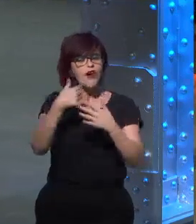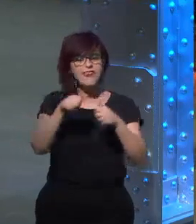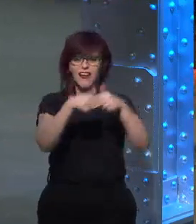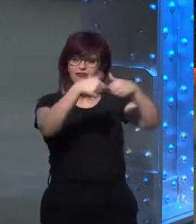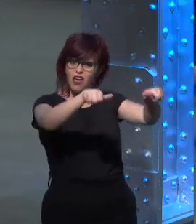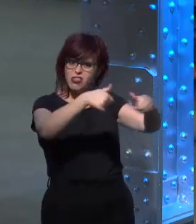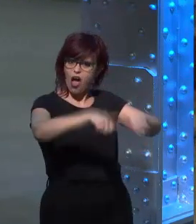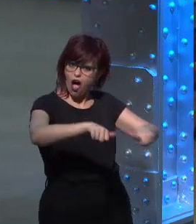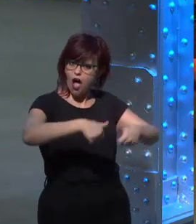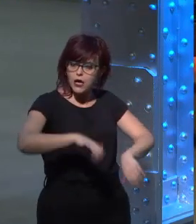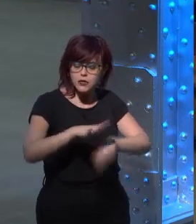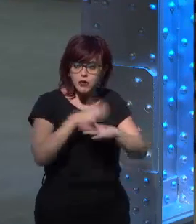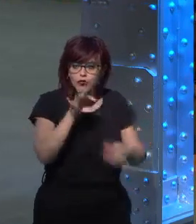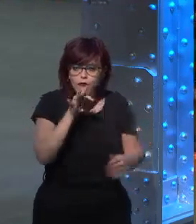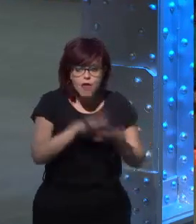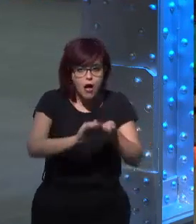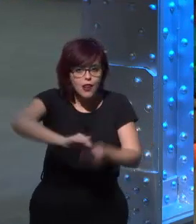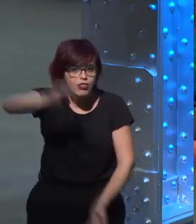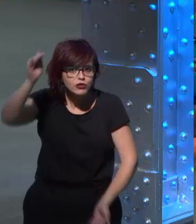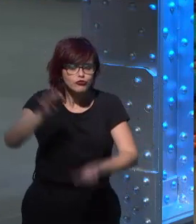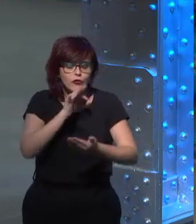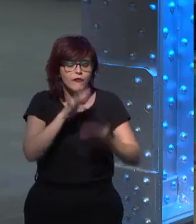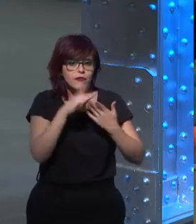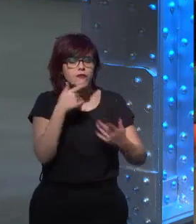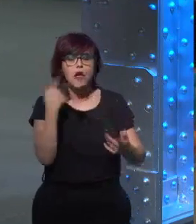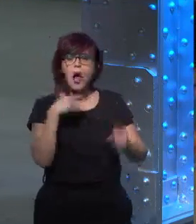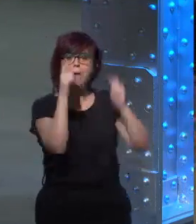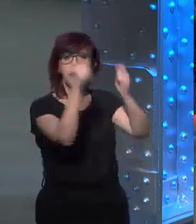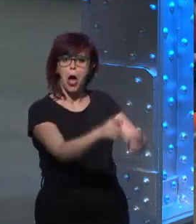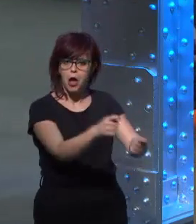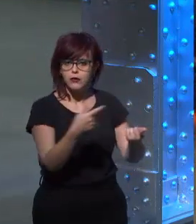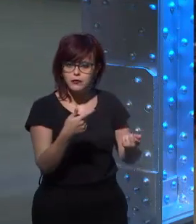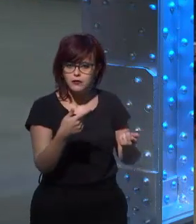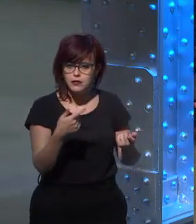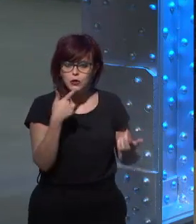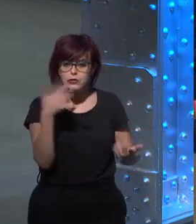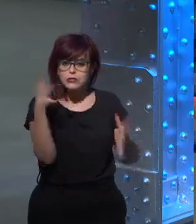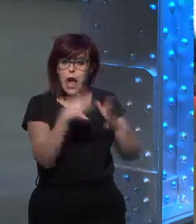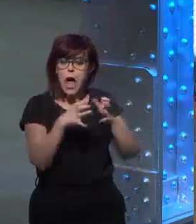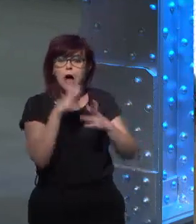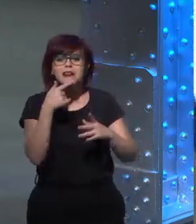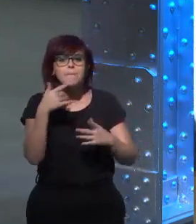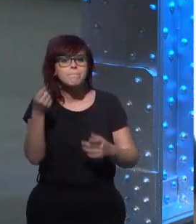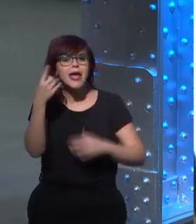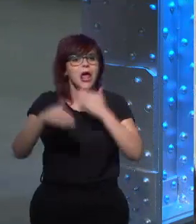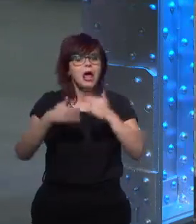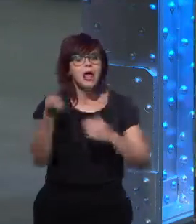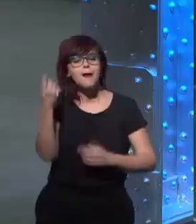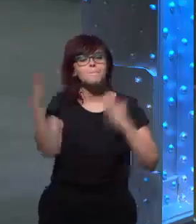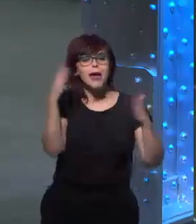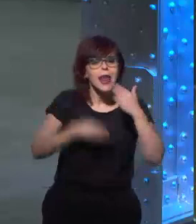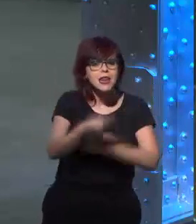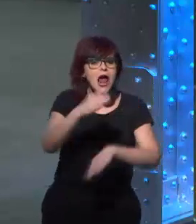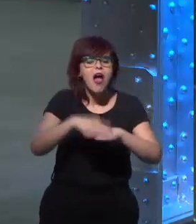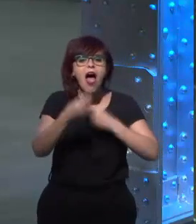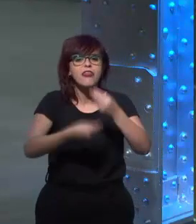ni siquiera estamos todavía creciendo. Estamos todavía creciendo. Además, hay mucha expectativa sobre qué hacen los millennials. A ver, ¿qué han cambiado los millennials? ¿No? Es que